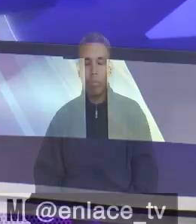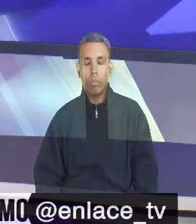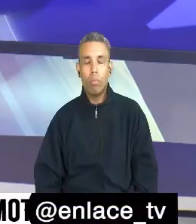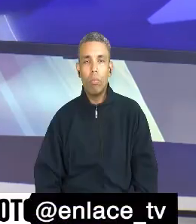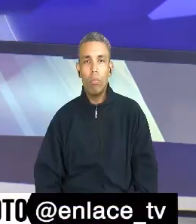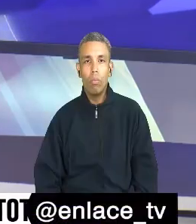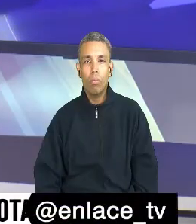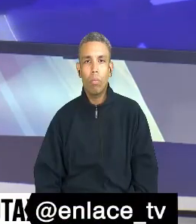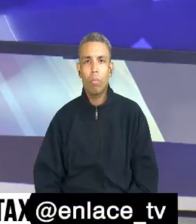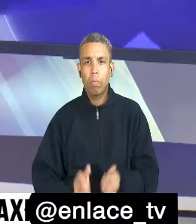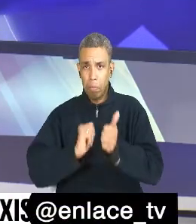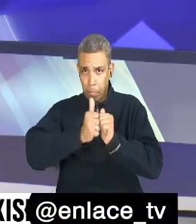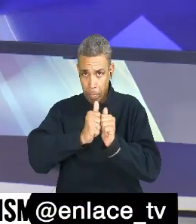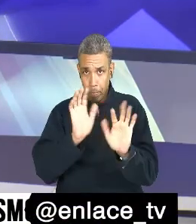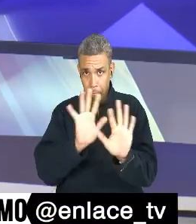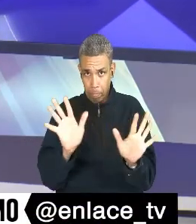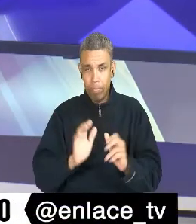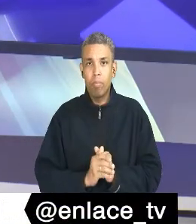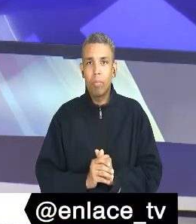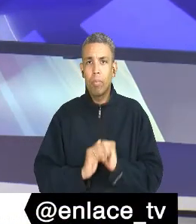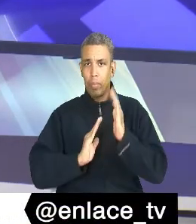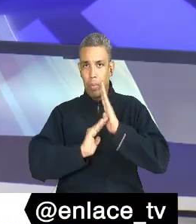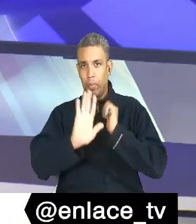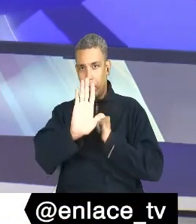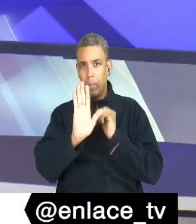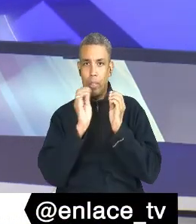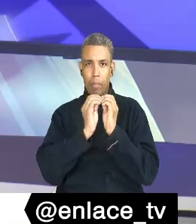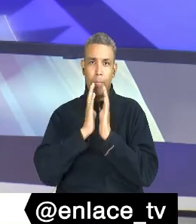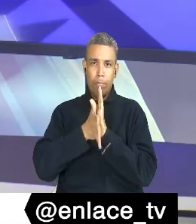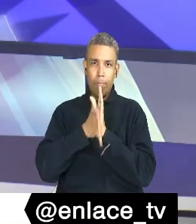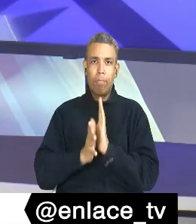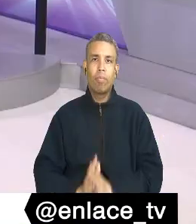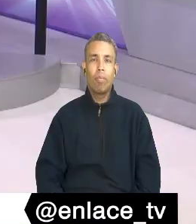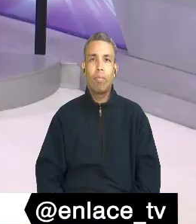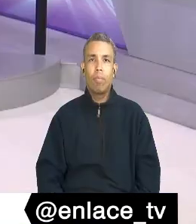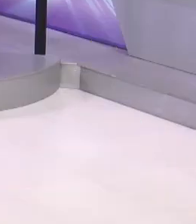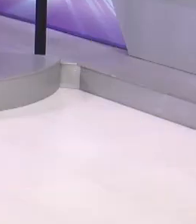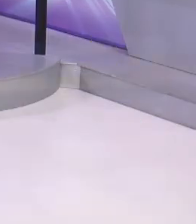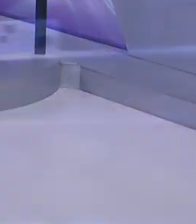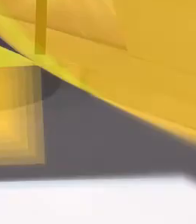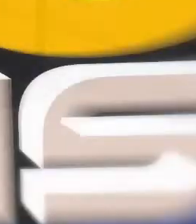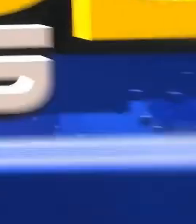Es por el momento todo en deportes, hacemos una pausa, ya regresamos a Enlace Noticias.